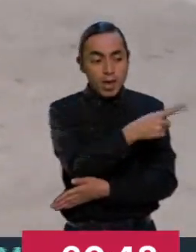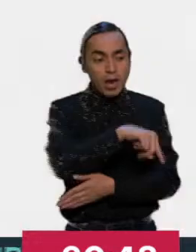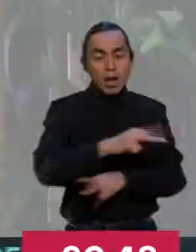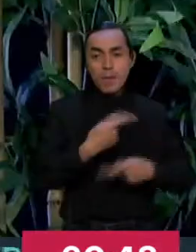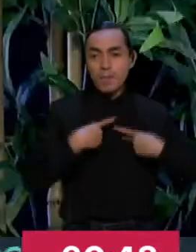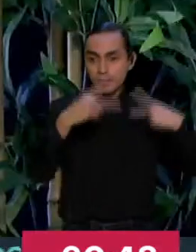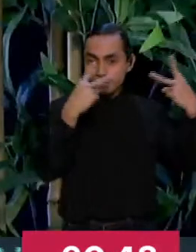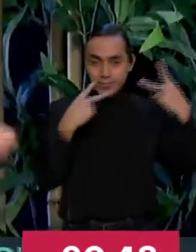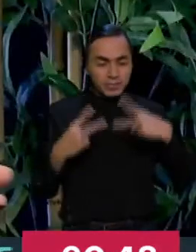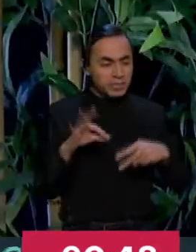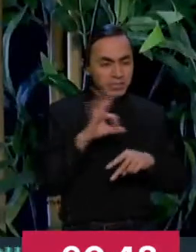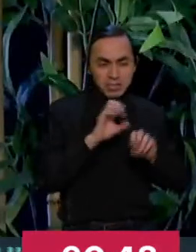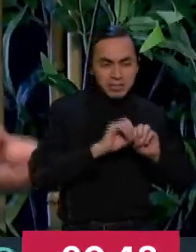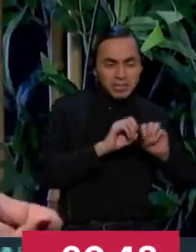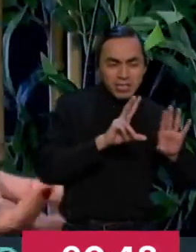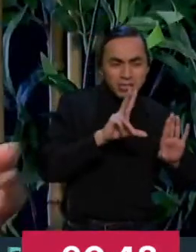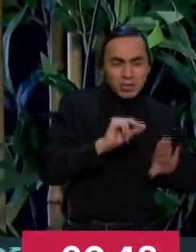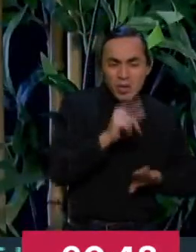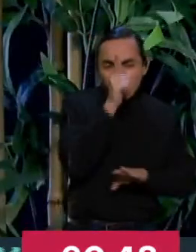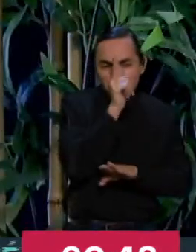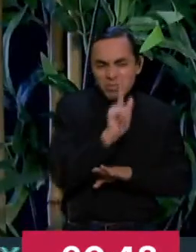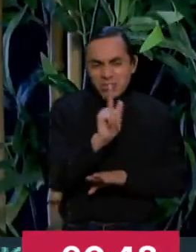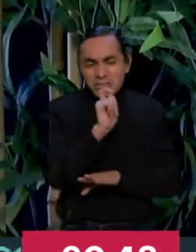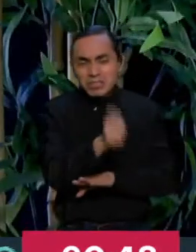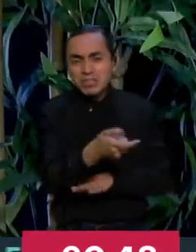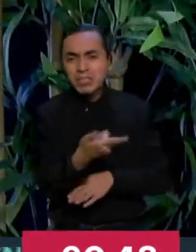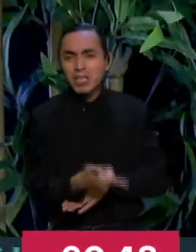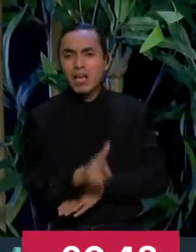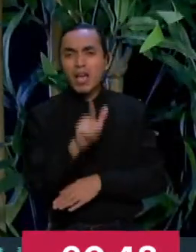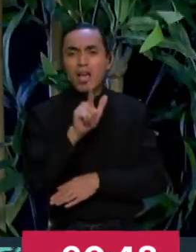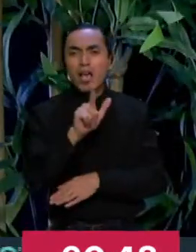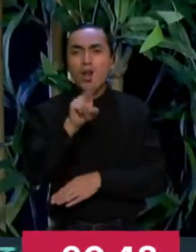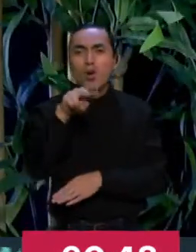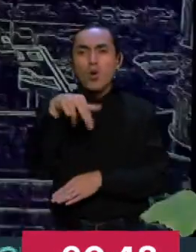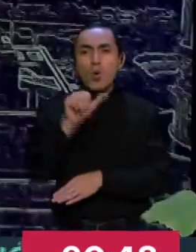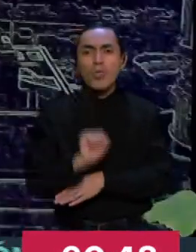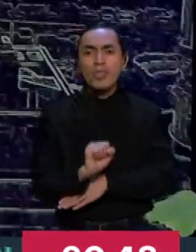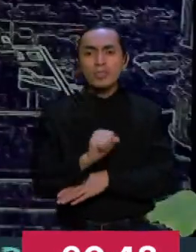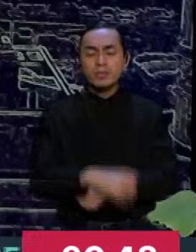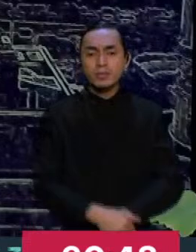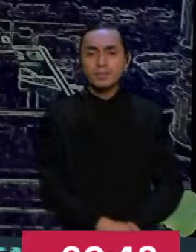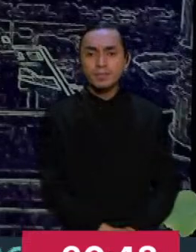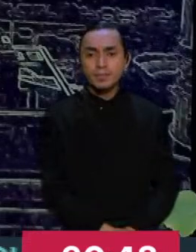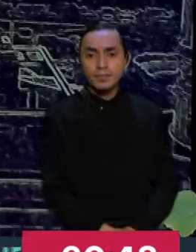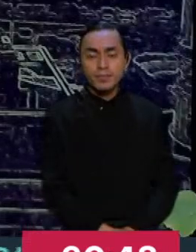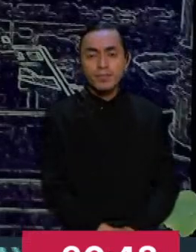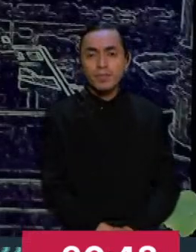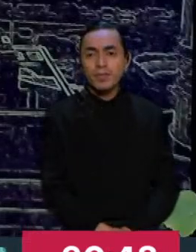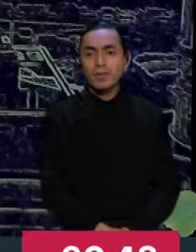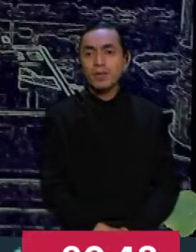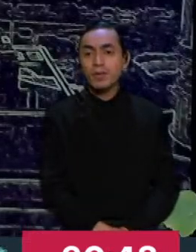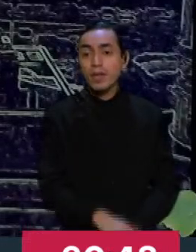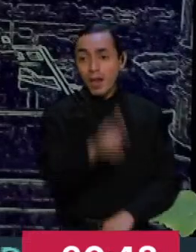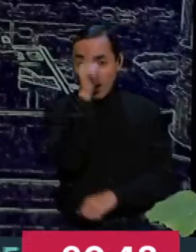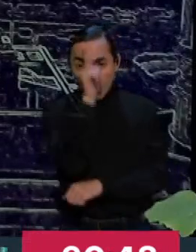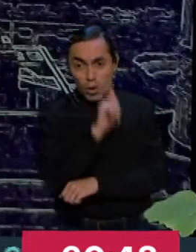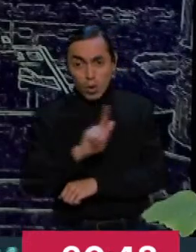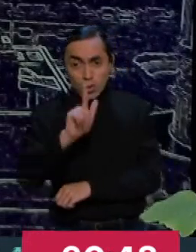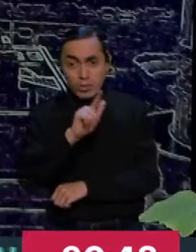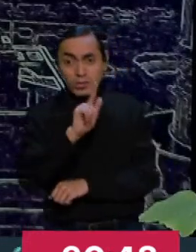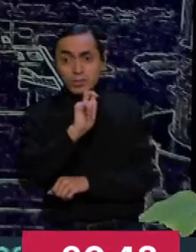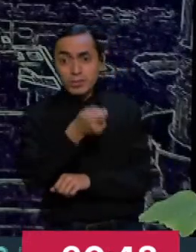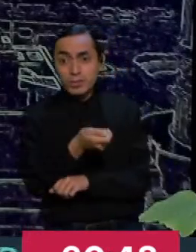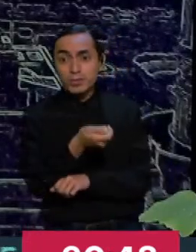vez no tenga claro qué son las lunas, ¿qué son las lunas? ¿Qué son las lunas? Sí. Bueno, son organismos